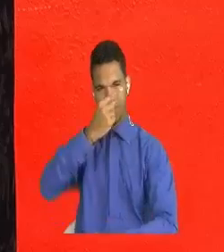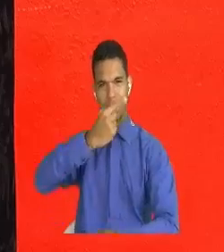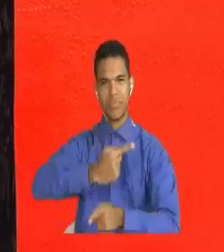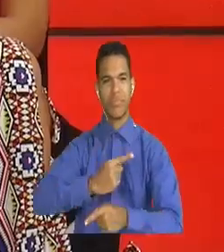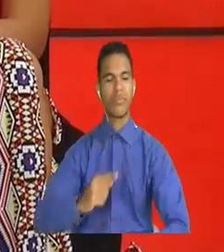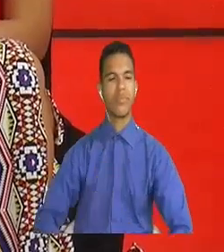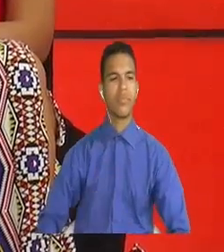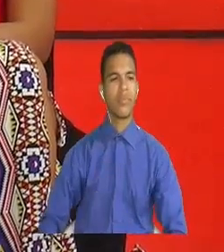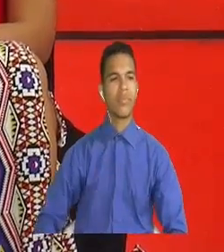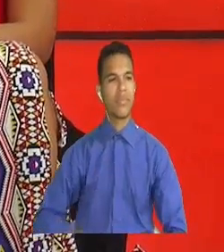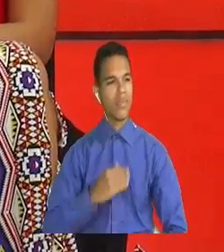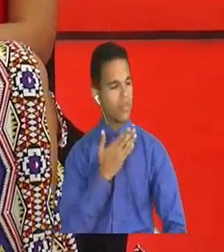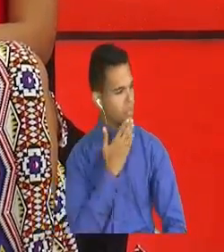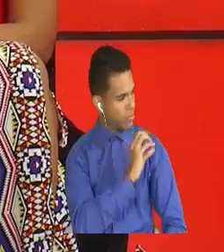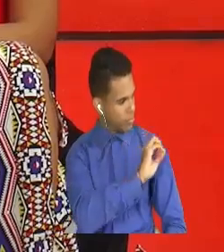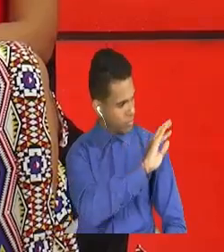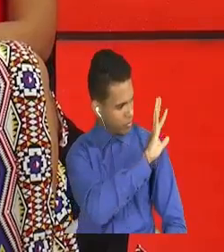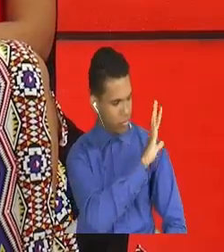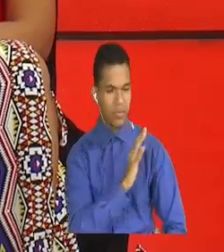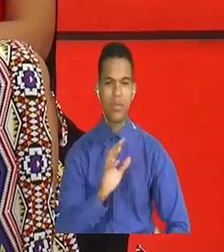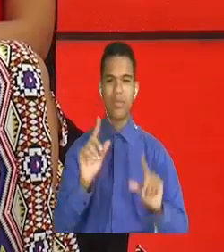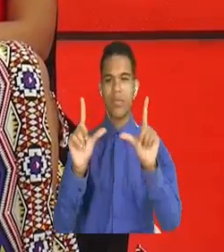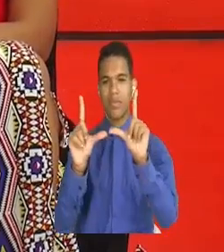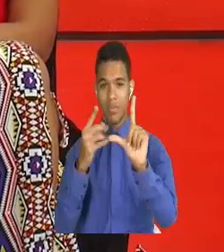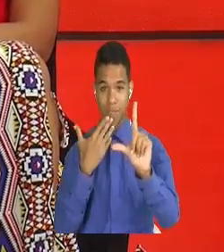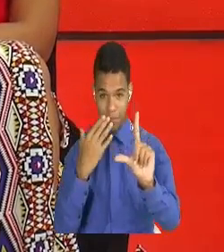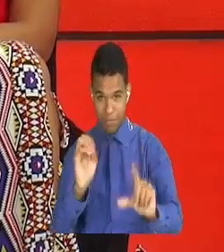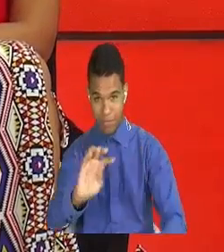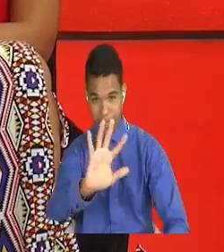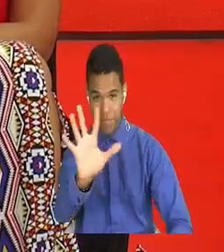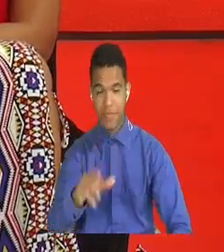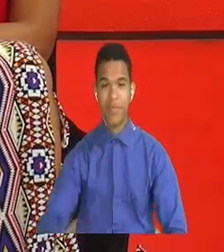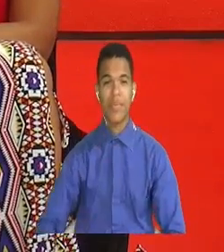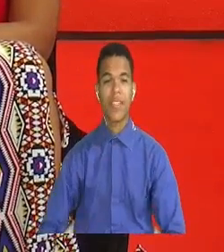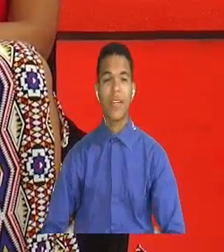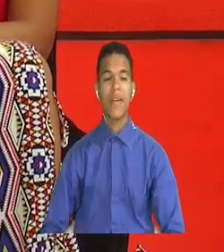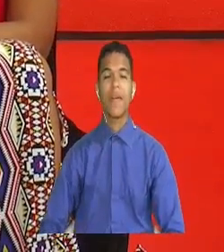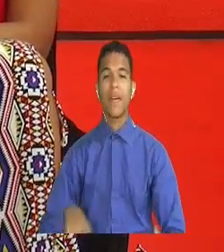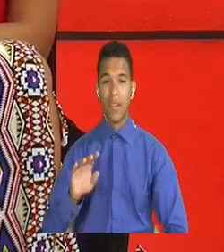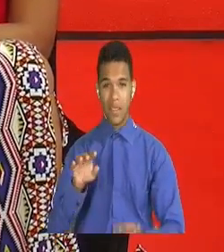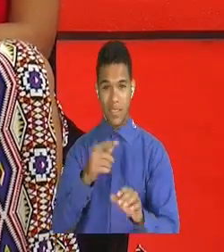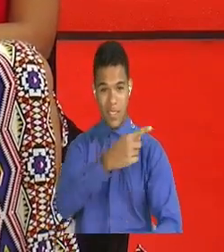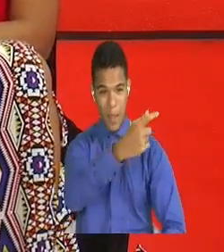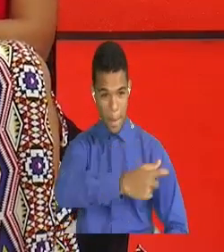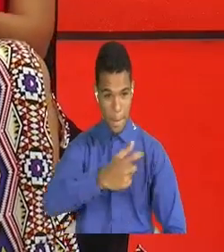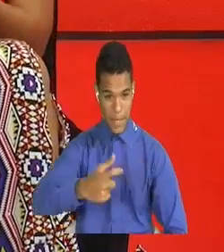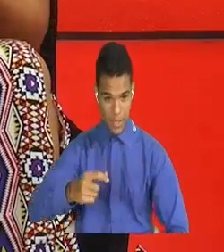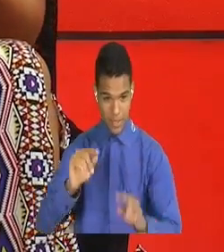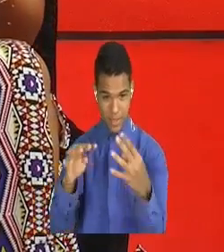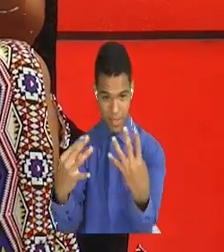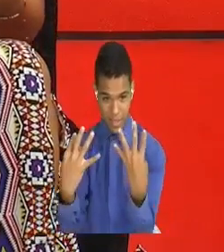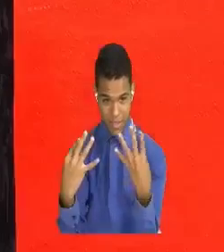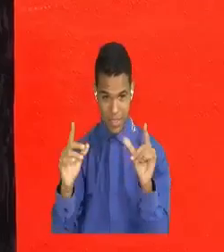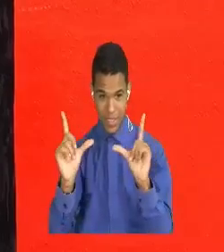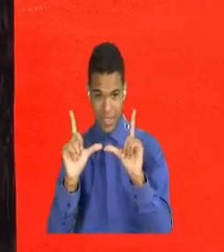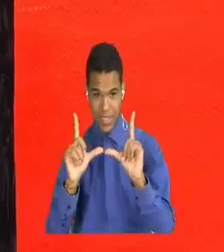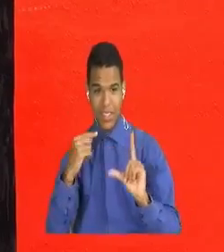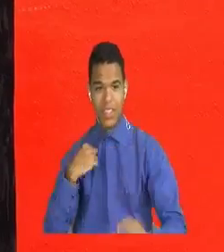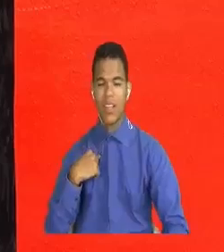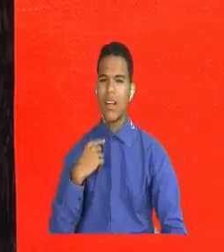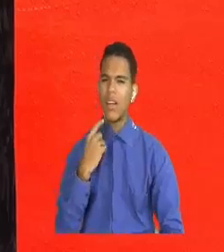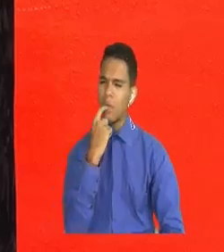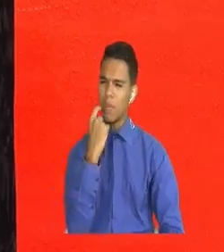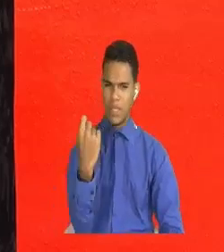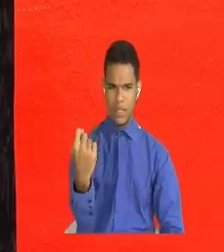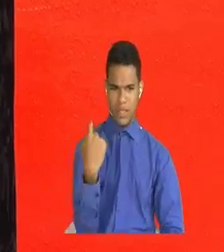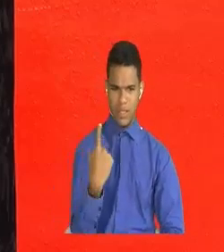Kiara, y buenos días, televidentes de En Casa. Bueno, te cuento que los televidentes tienen una pregunta y es, bueno, ¿en New Body solamente